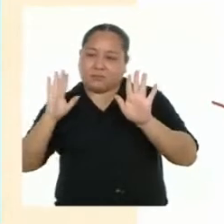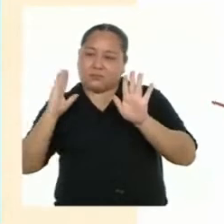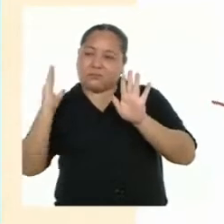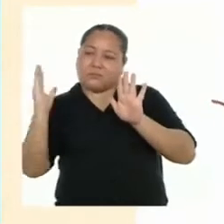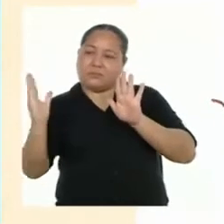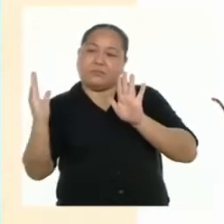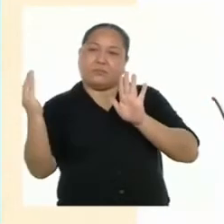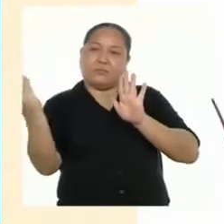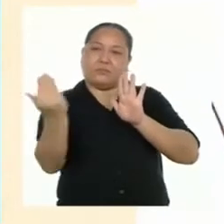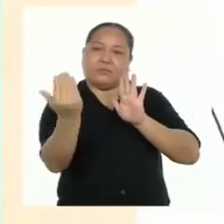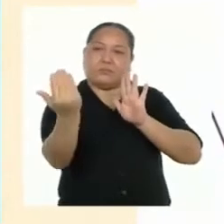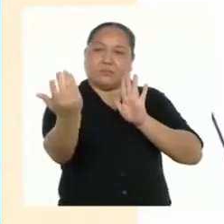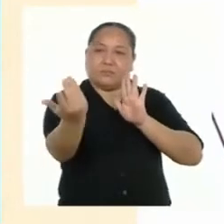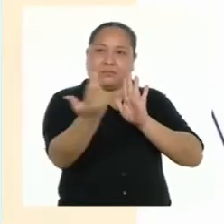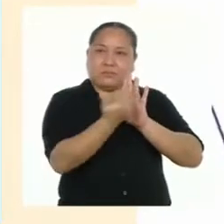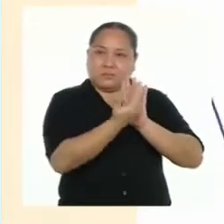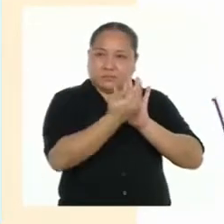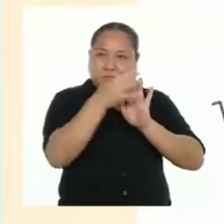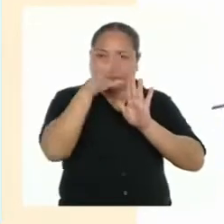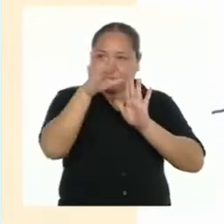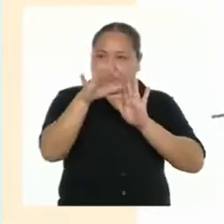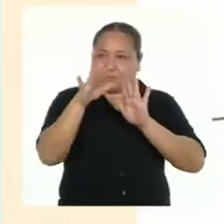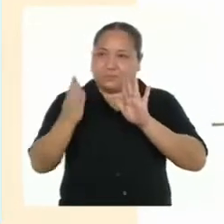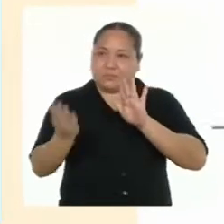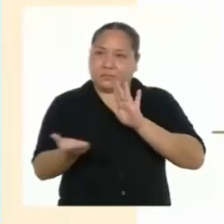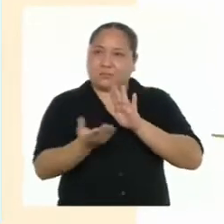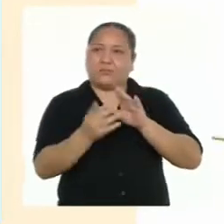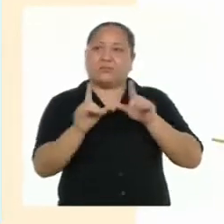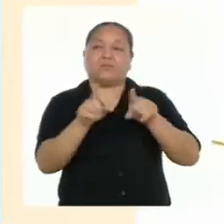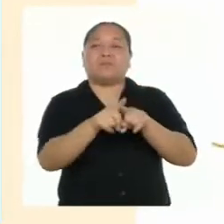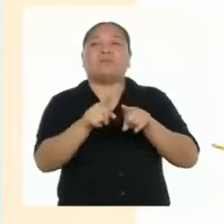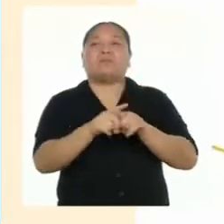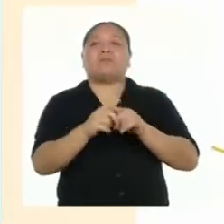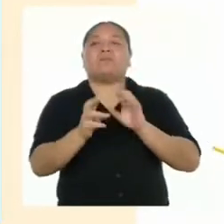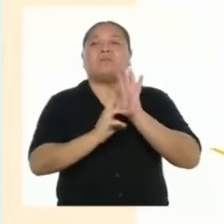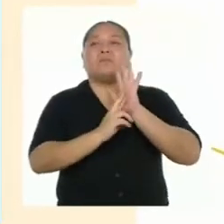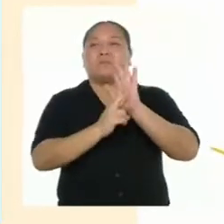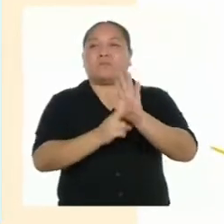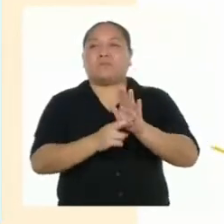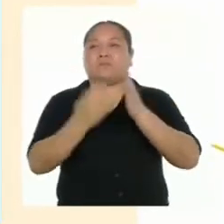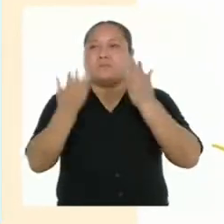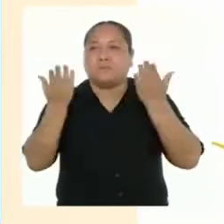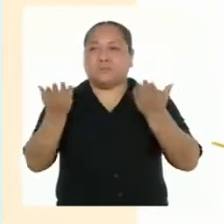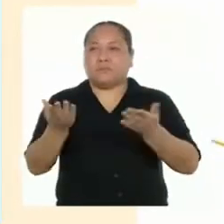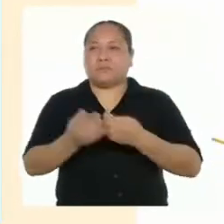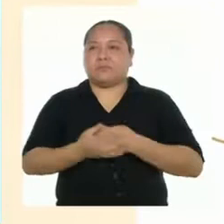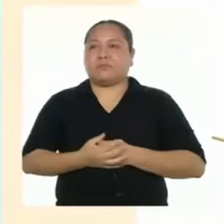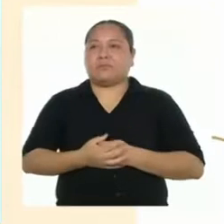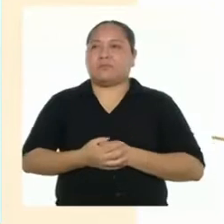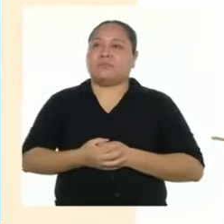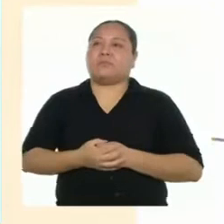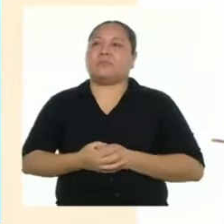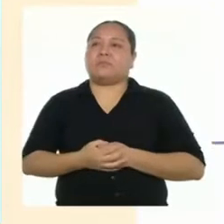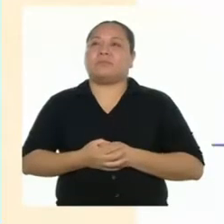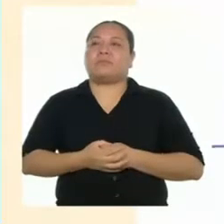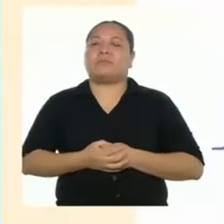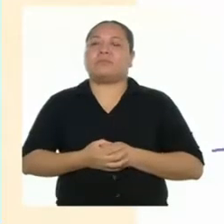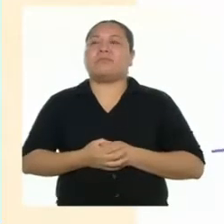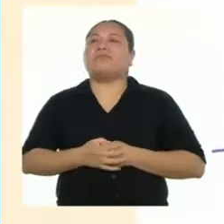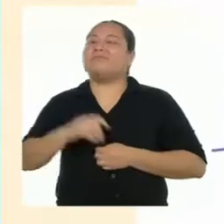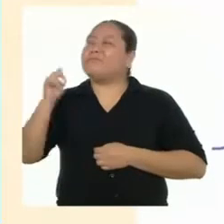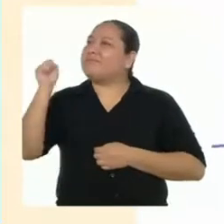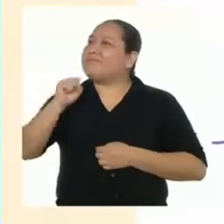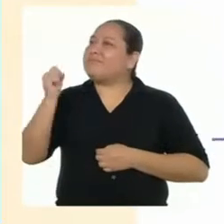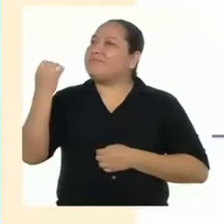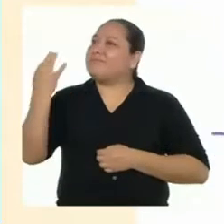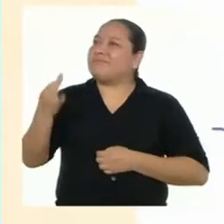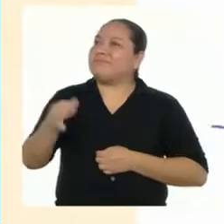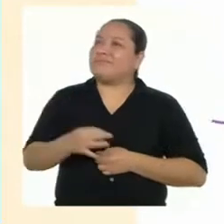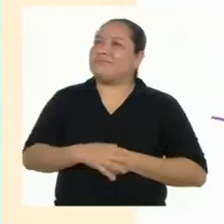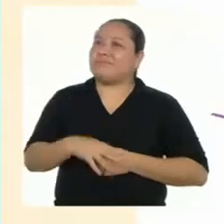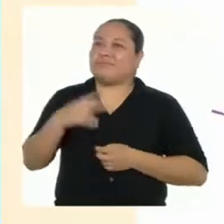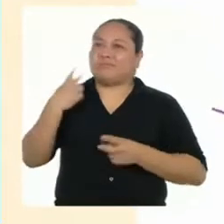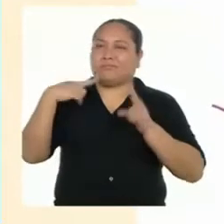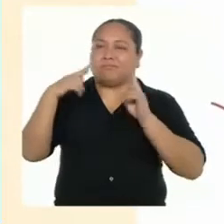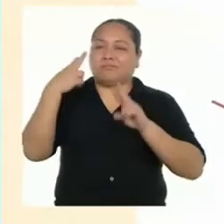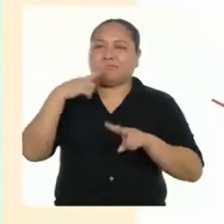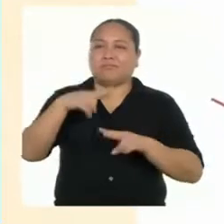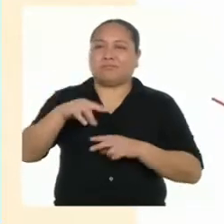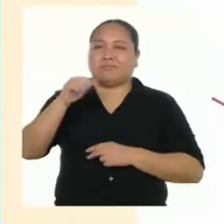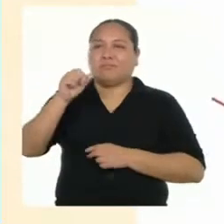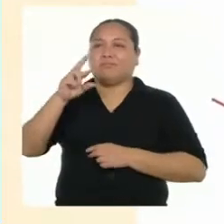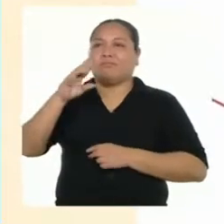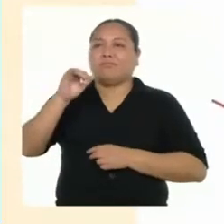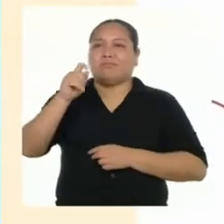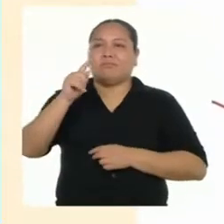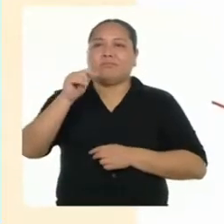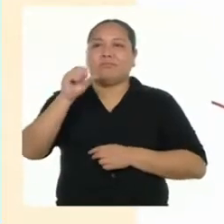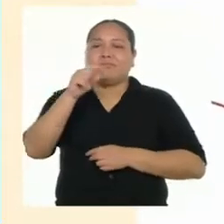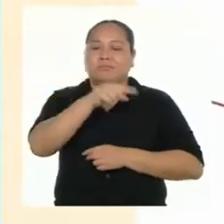conforman esta figura tridimensional también se pueden representar de esta manera. Vaya, es cierto. Veo que las